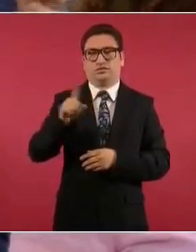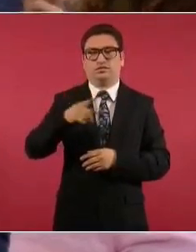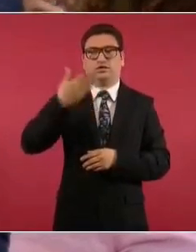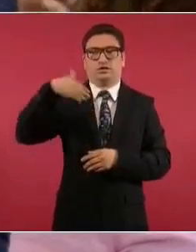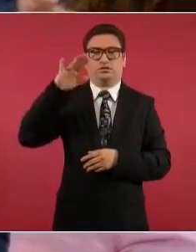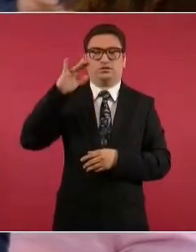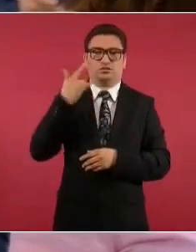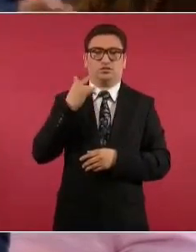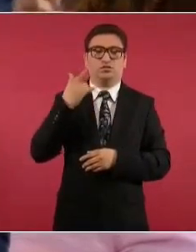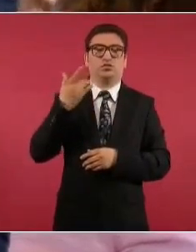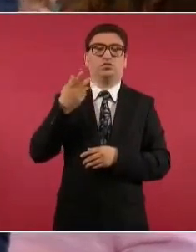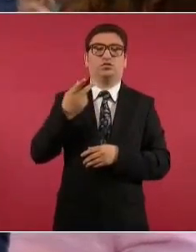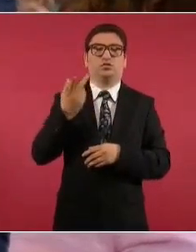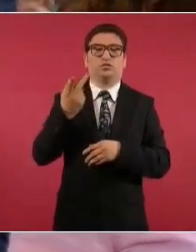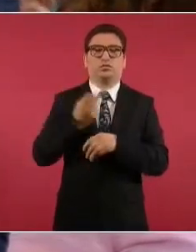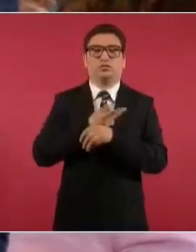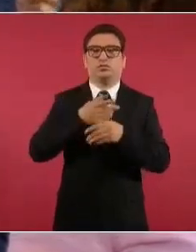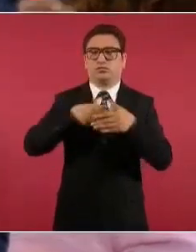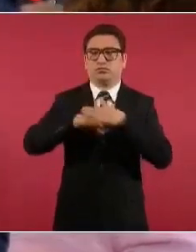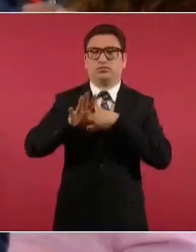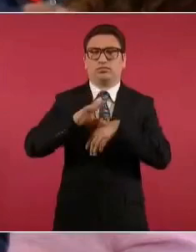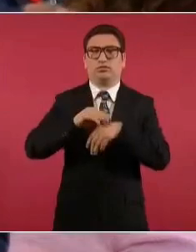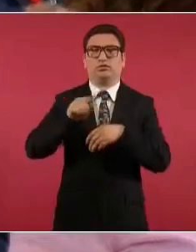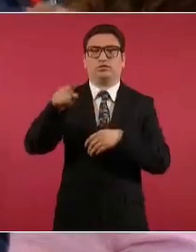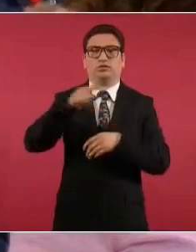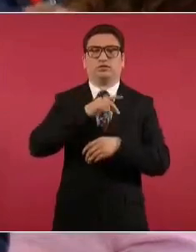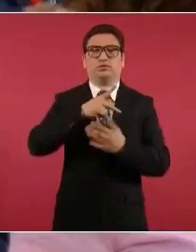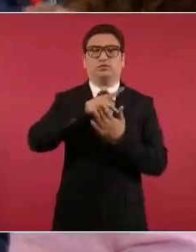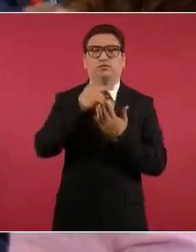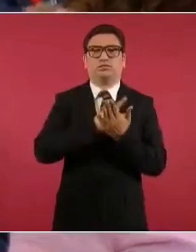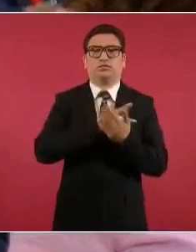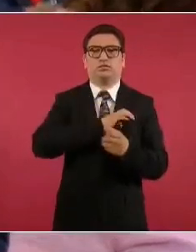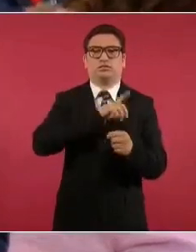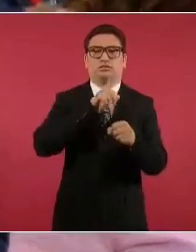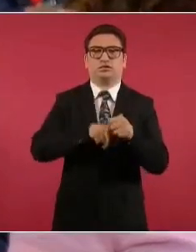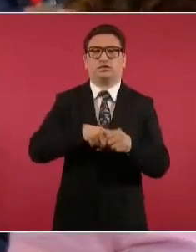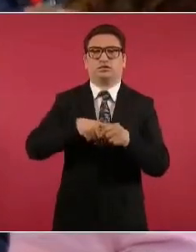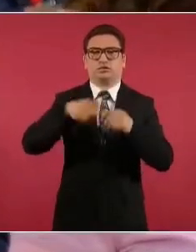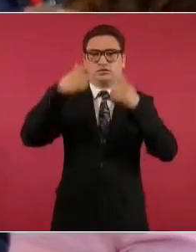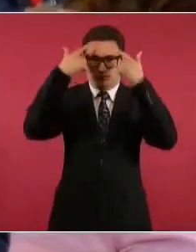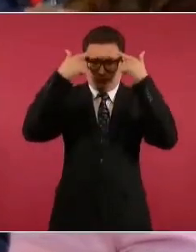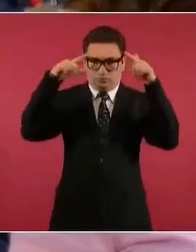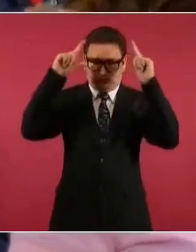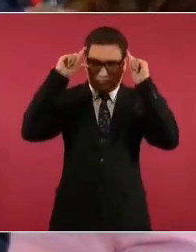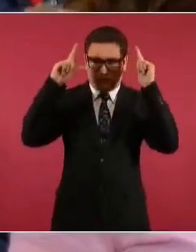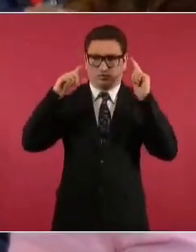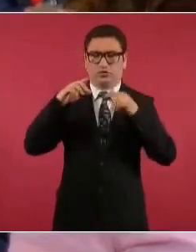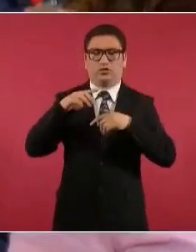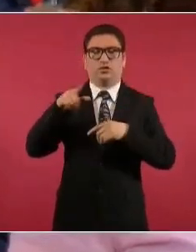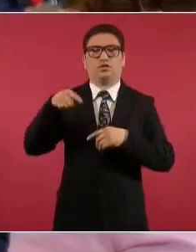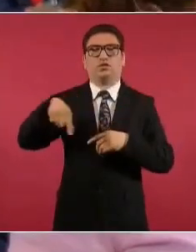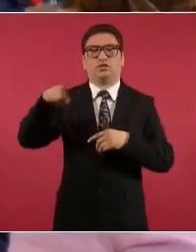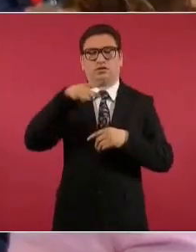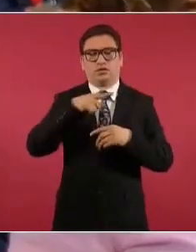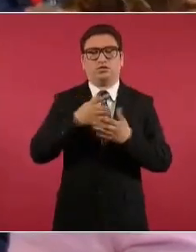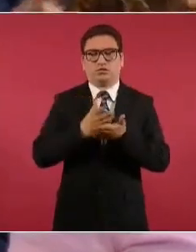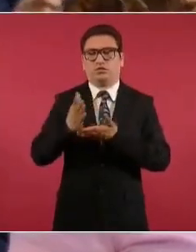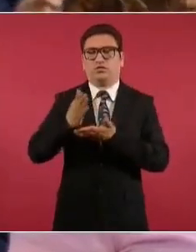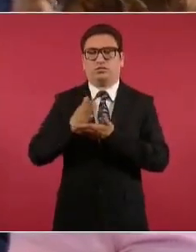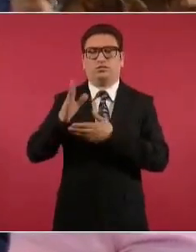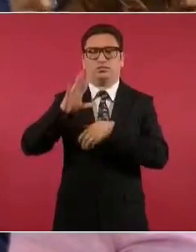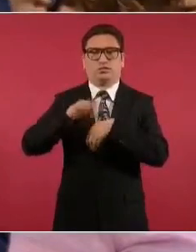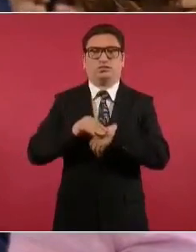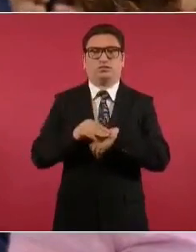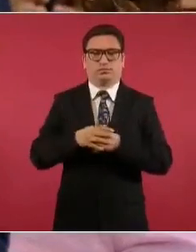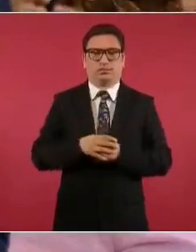julio pasado a un programa especial con la Marina, con las fuerzas especiales de la Marina. Se